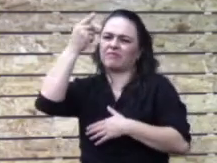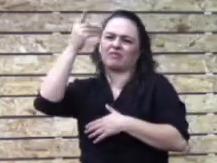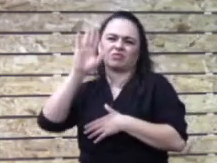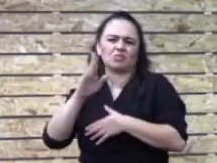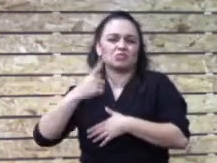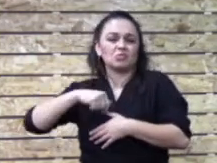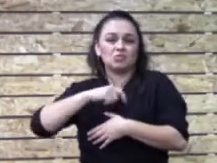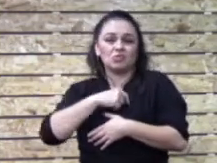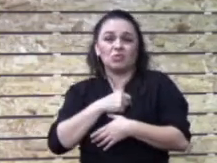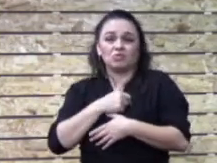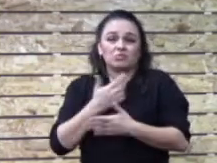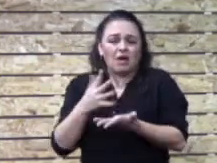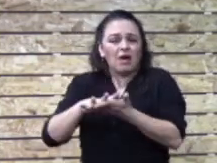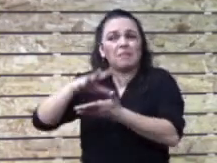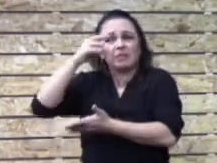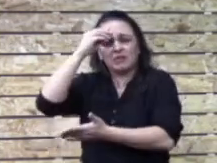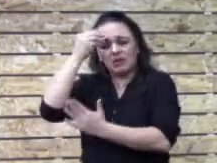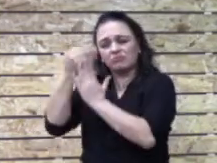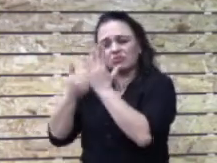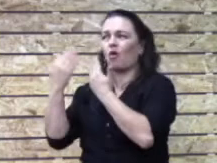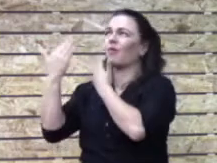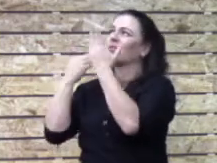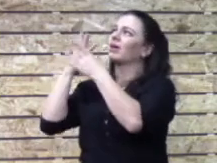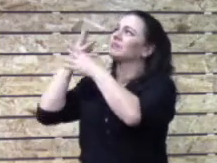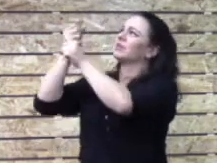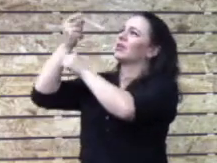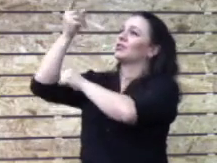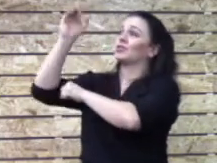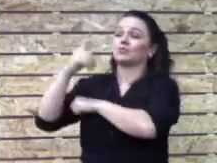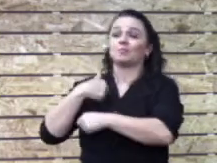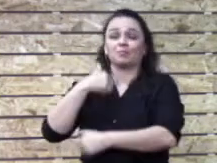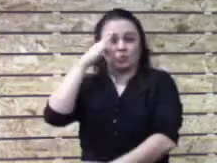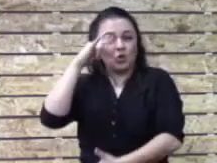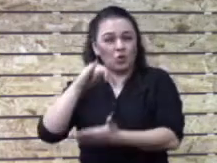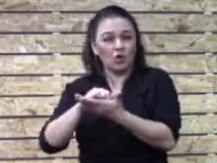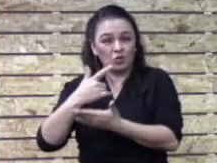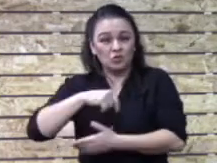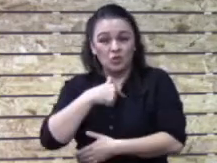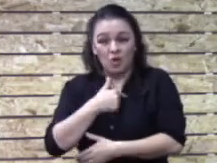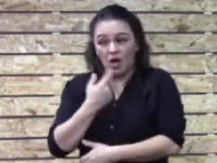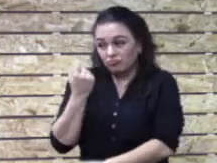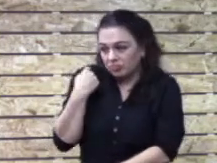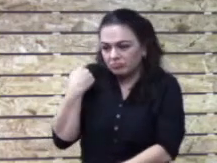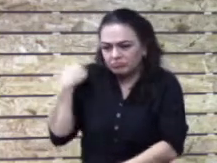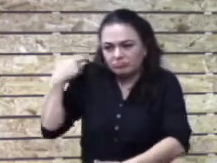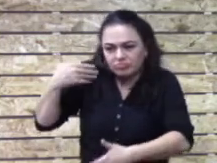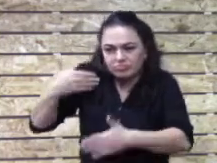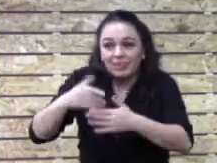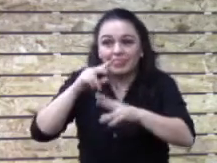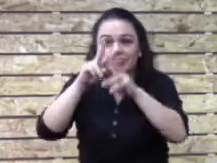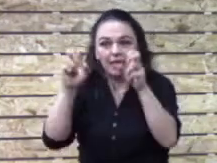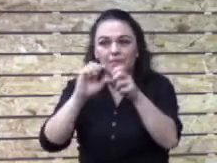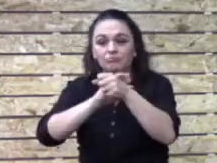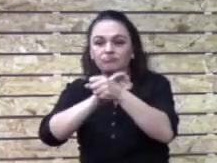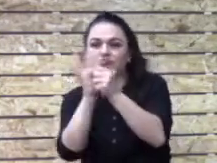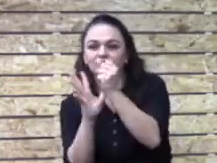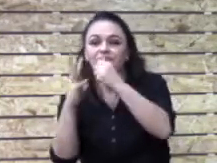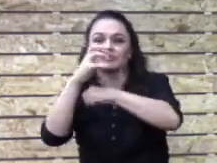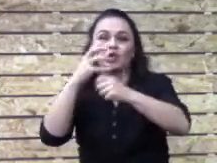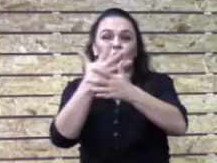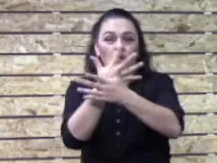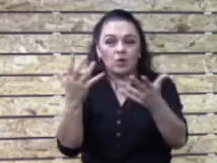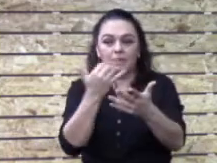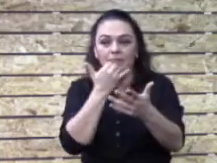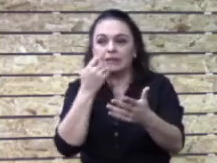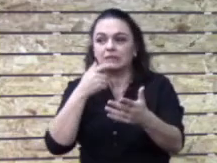hemos sentido en estos días no la habíamos experimentado antes en ningún momento de nuestra vida, por lo menos los que estamos en esta